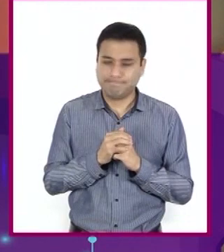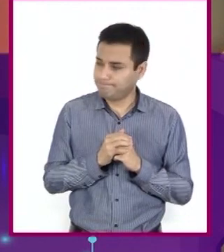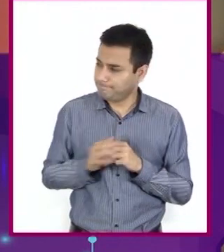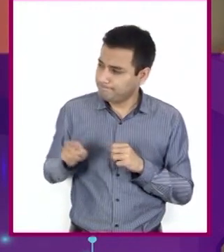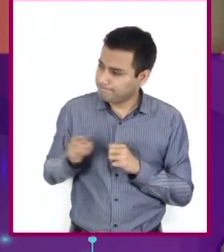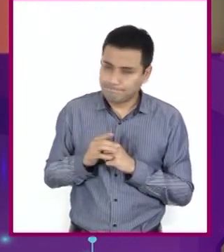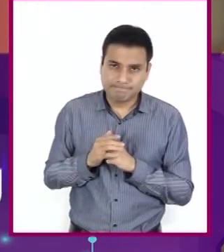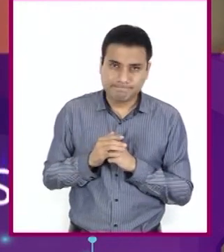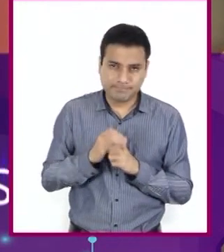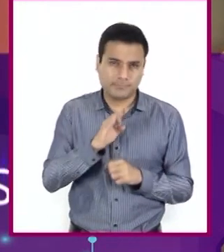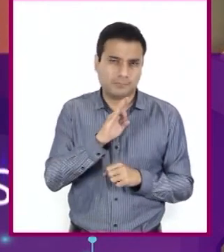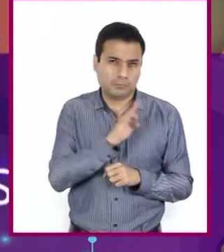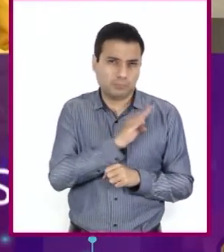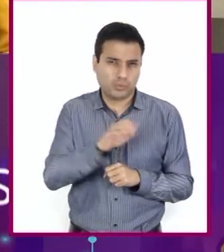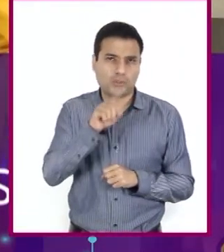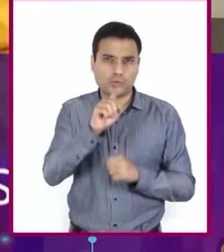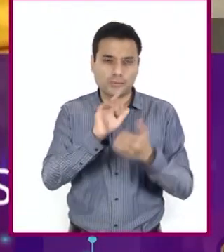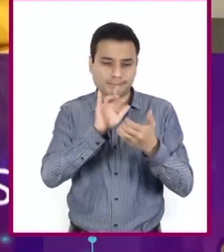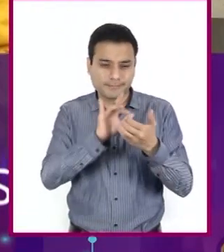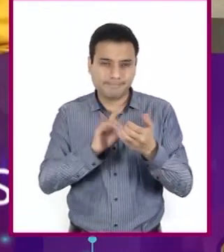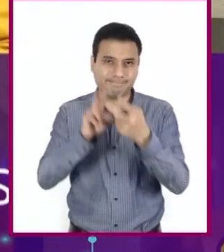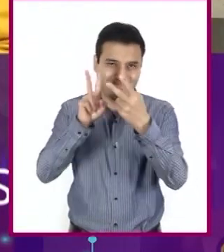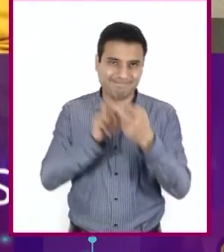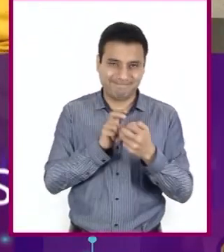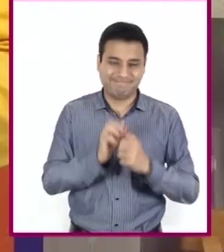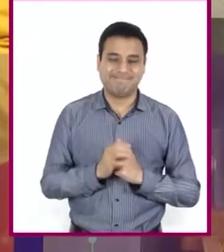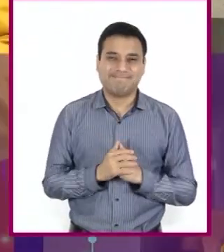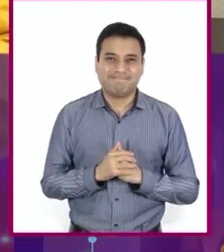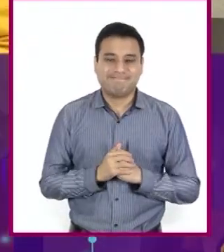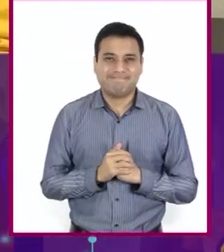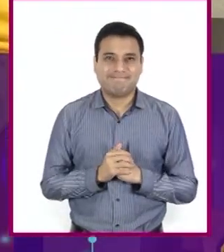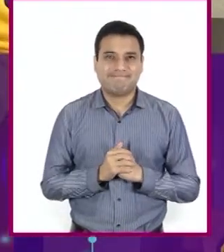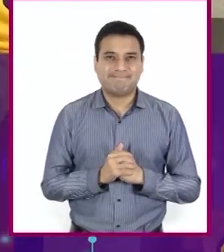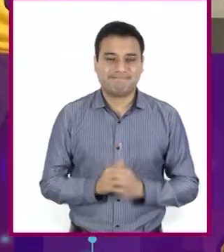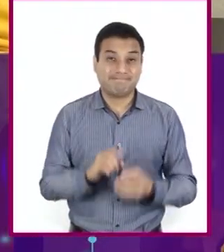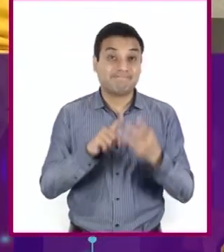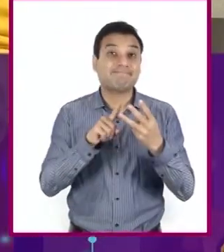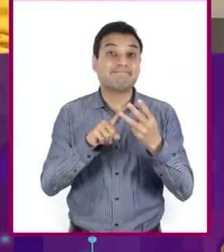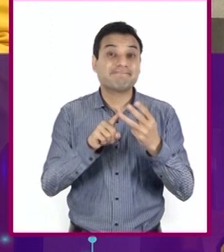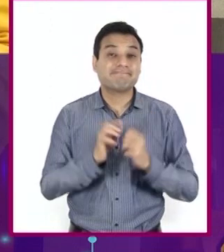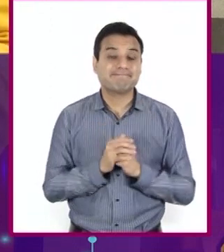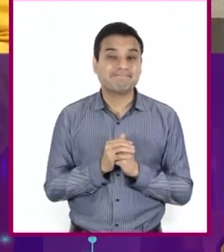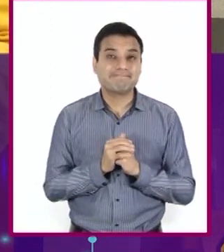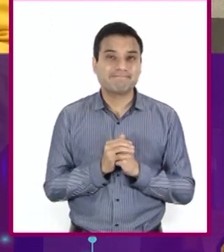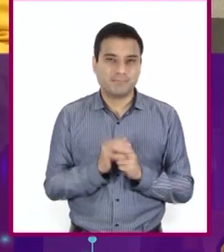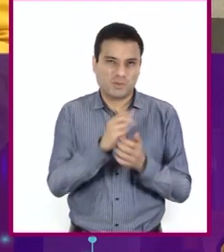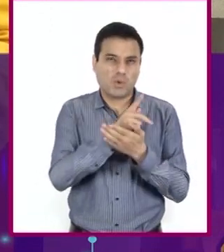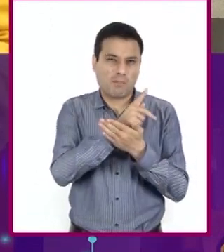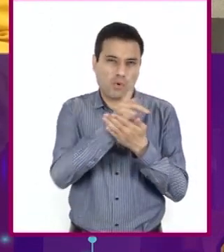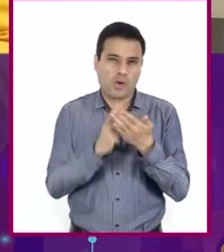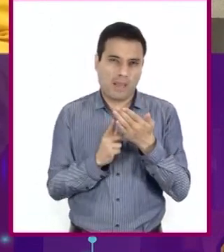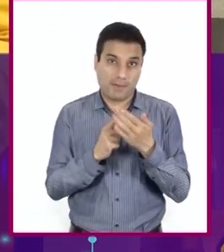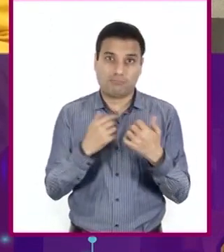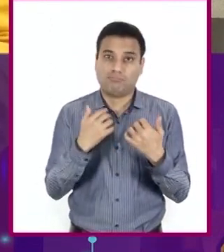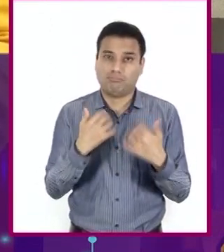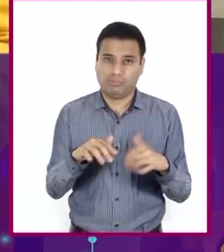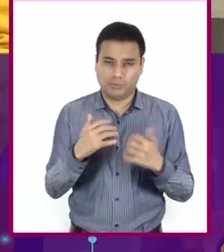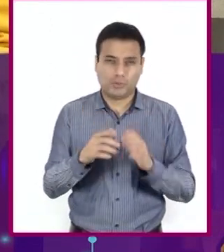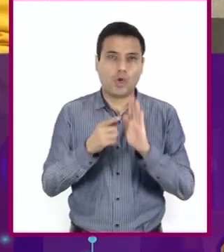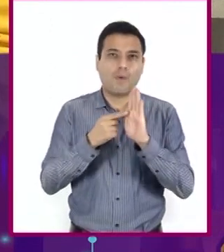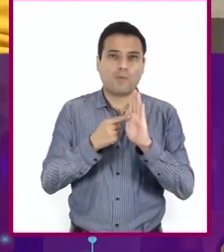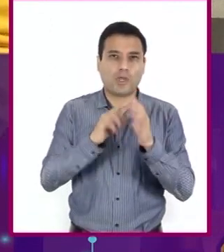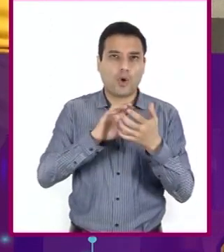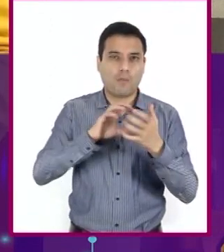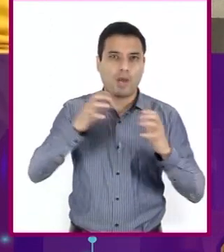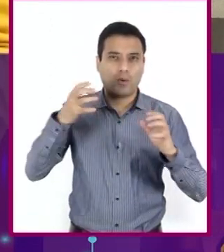tienda de aplicaciones en la siguiente dirección electrónica. Y la tercera, un programa muy completo de modelado de